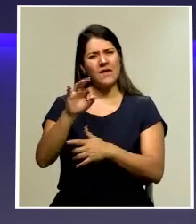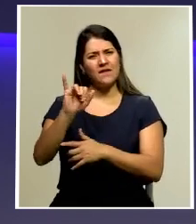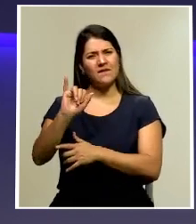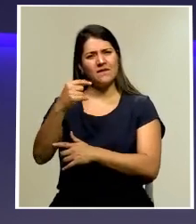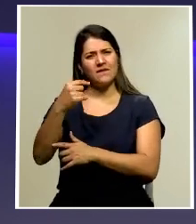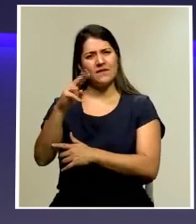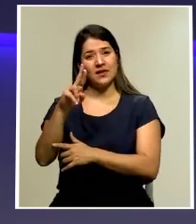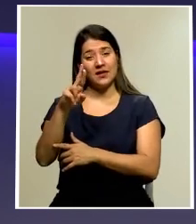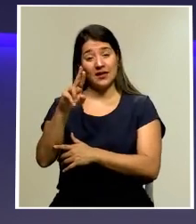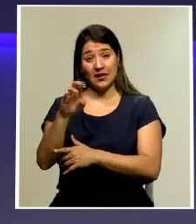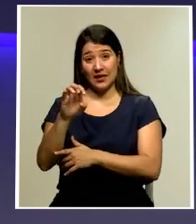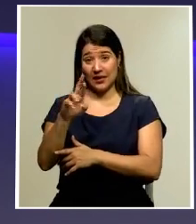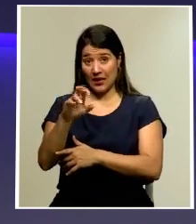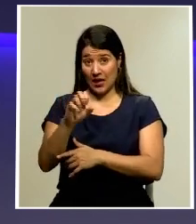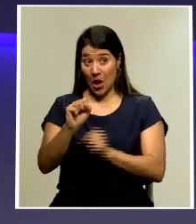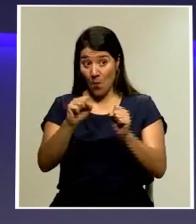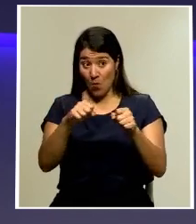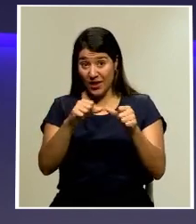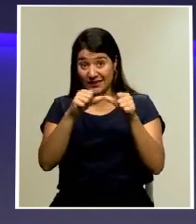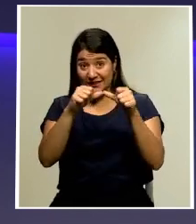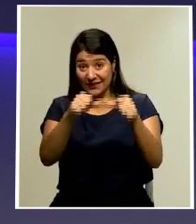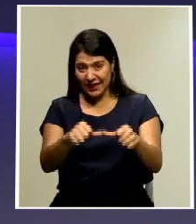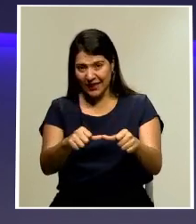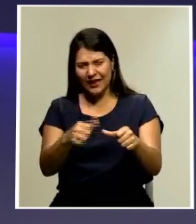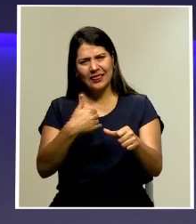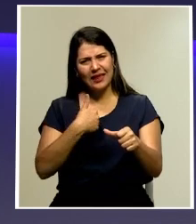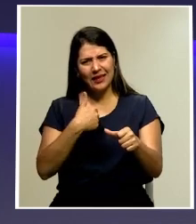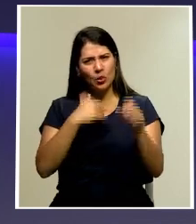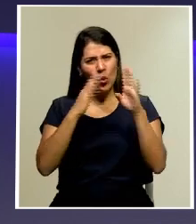nivel de atención y de protagonismo?